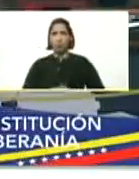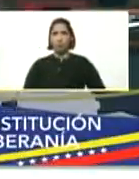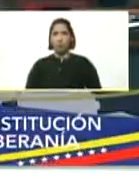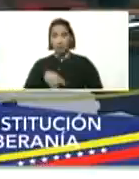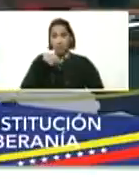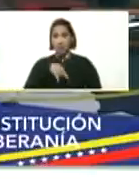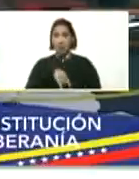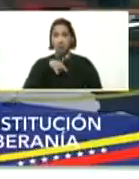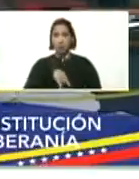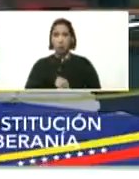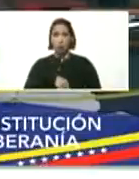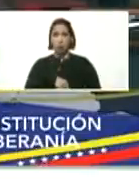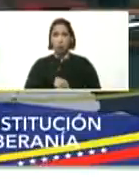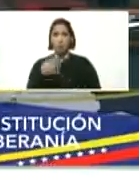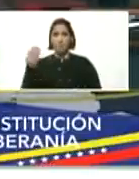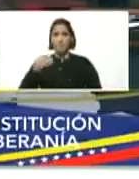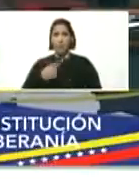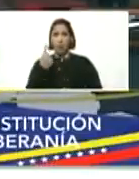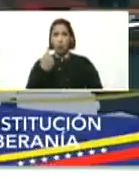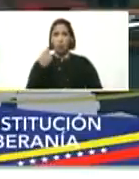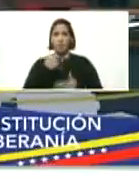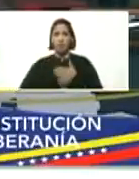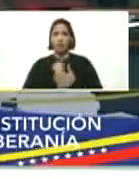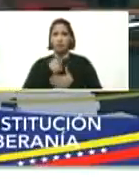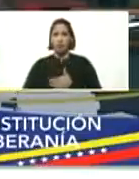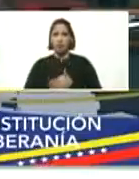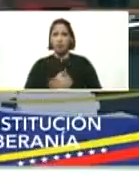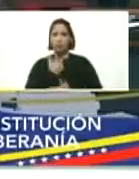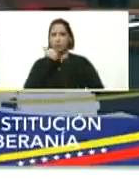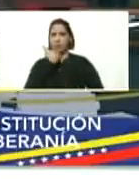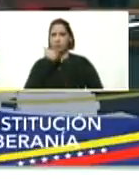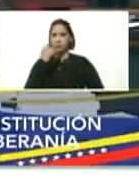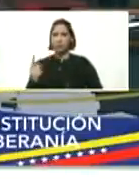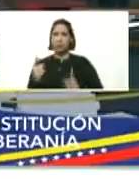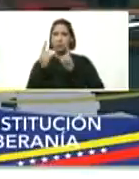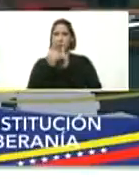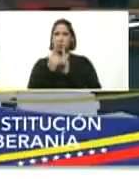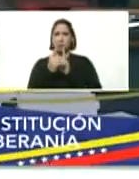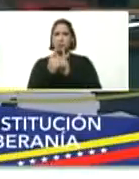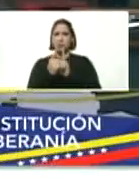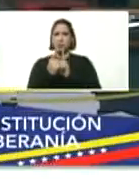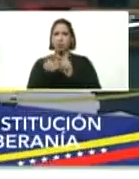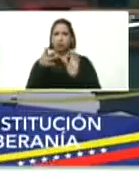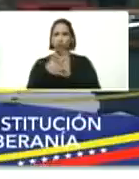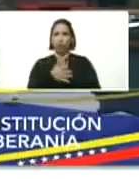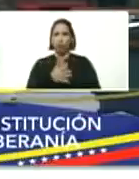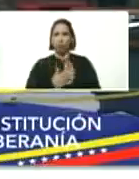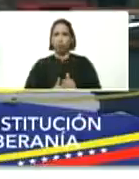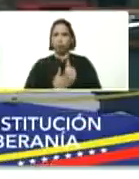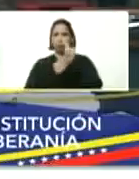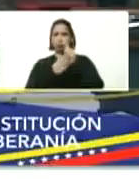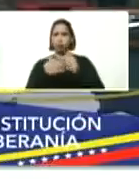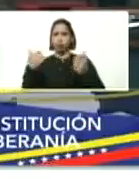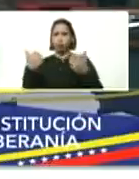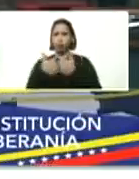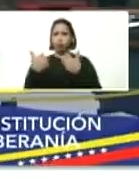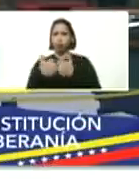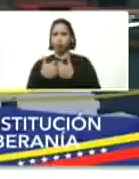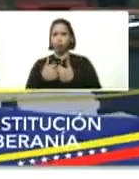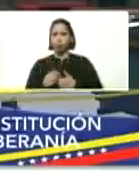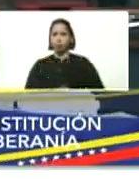Carabobo, más que una batalla, aproximación al itinerario de una gesta.